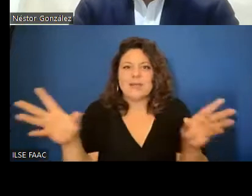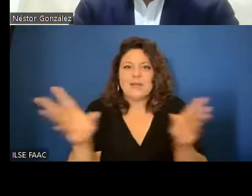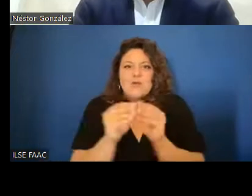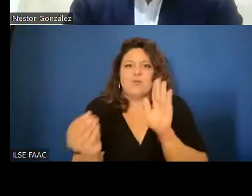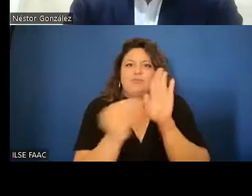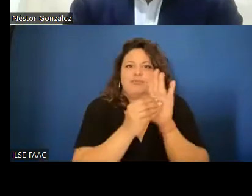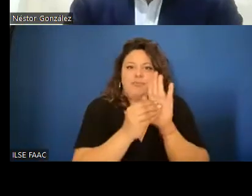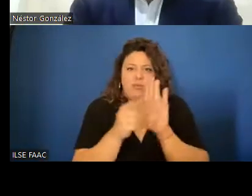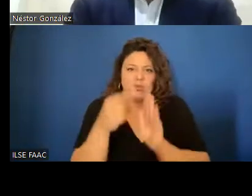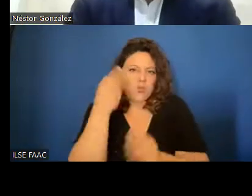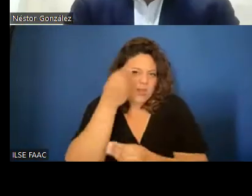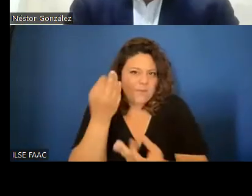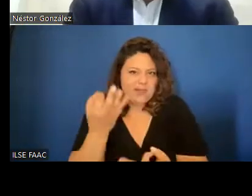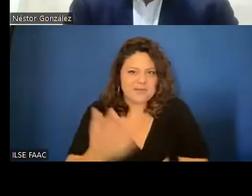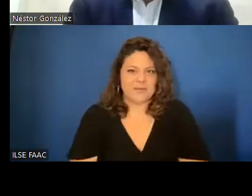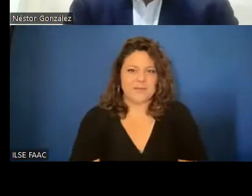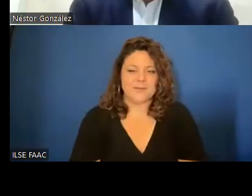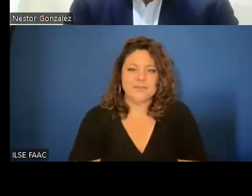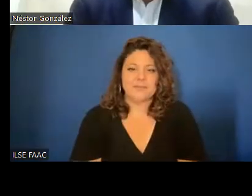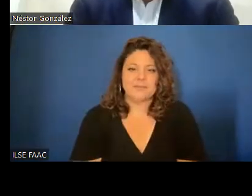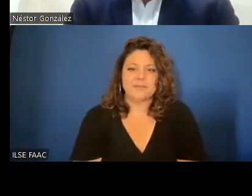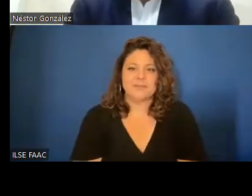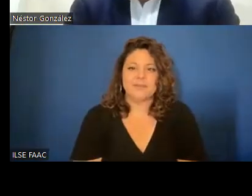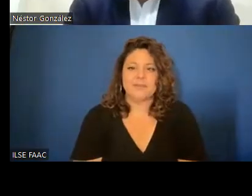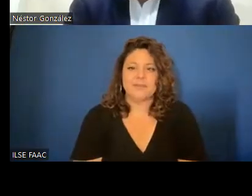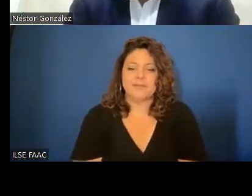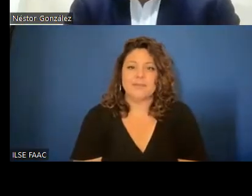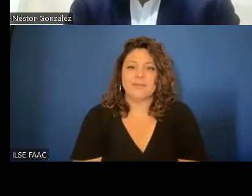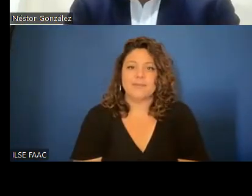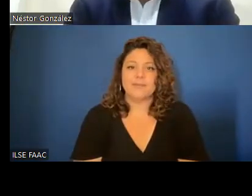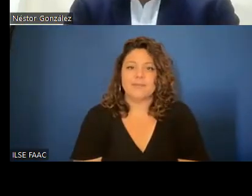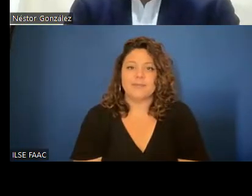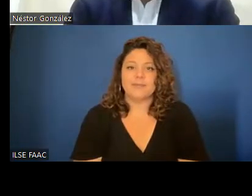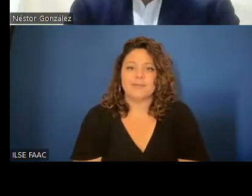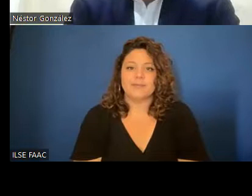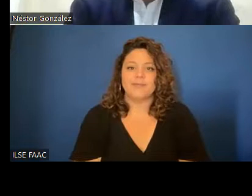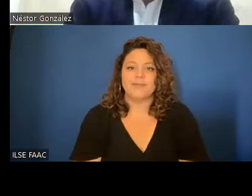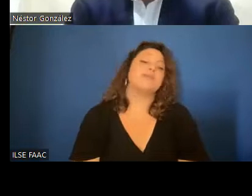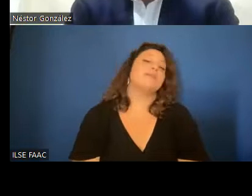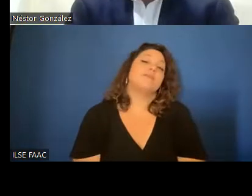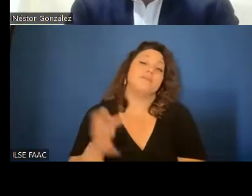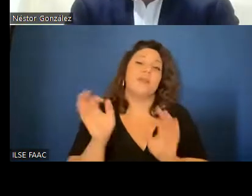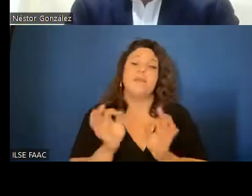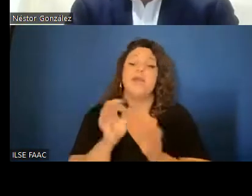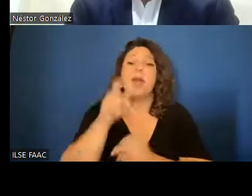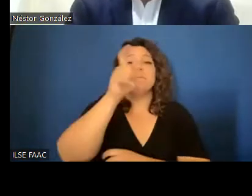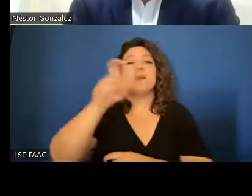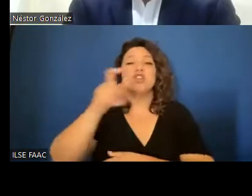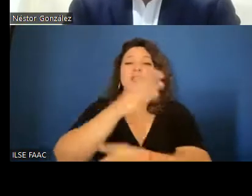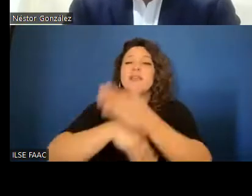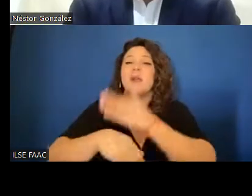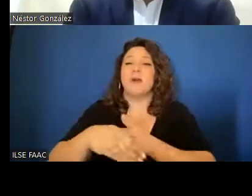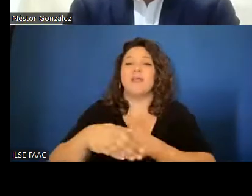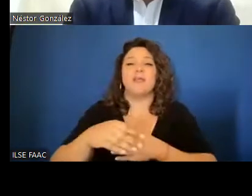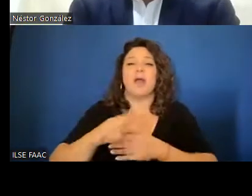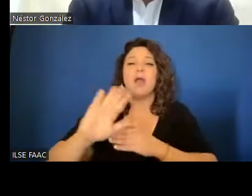sí supone, hasta cierto punto, es que viene a recoger en un solo cuerpo legal, o sea, en una sola